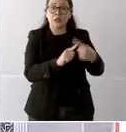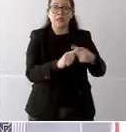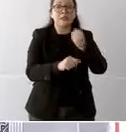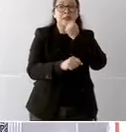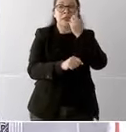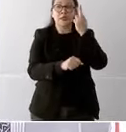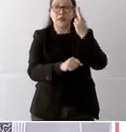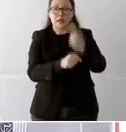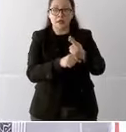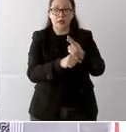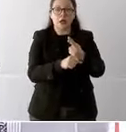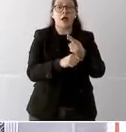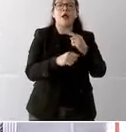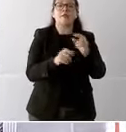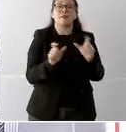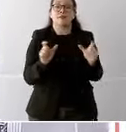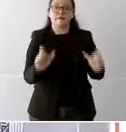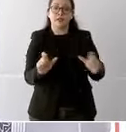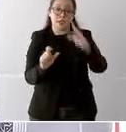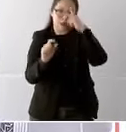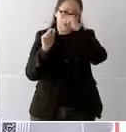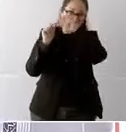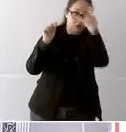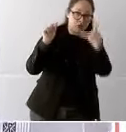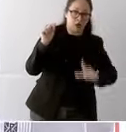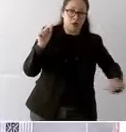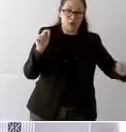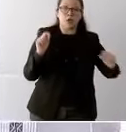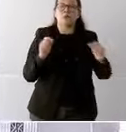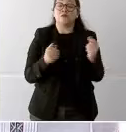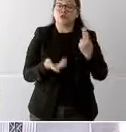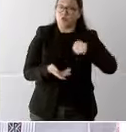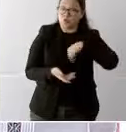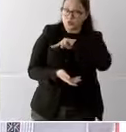vamos a estar nosotros trabajando,